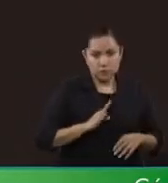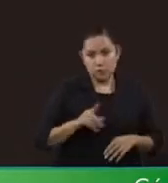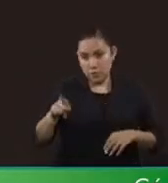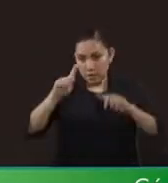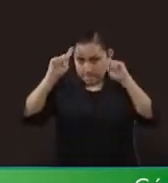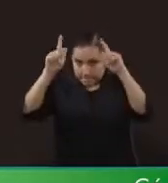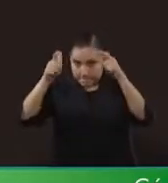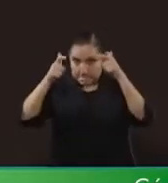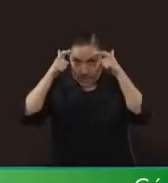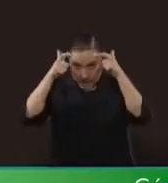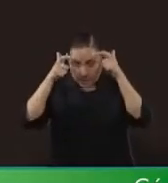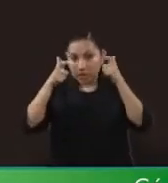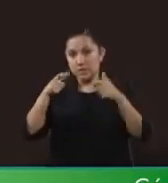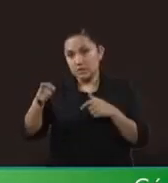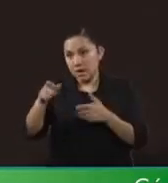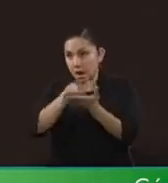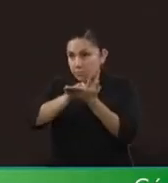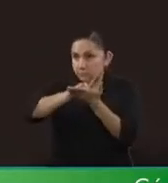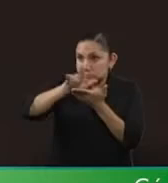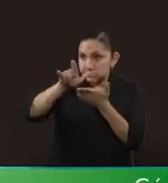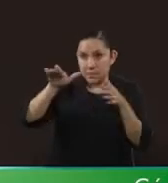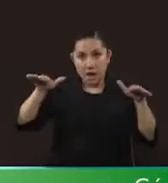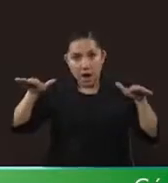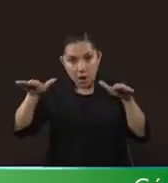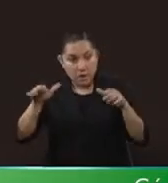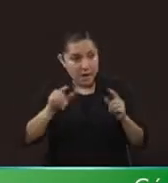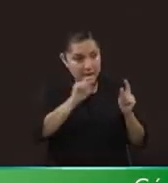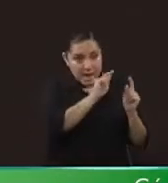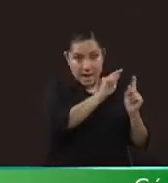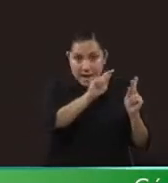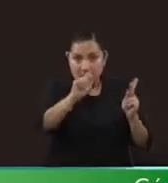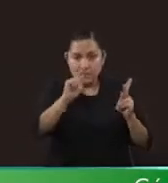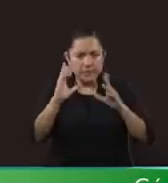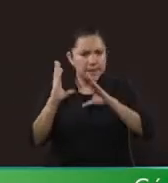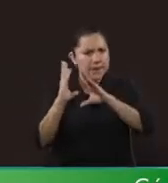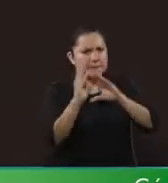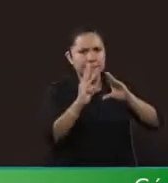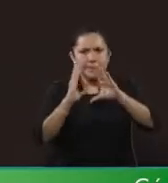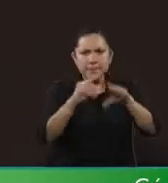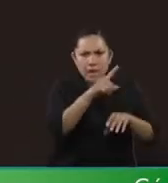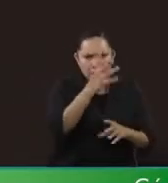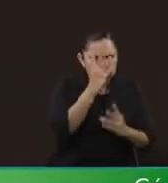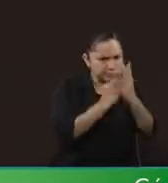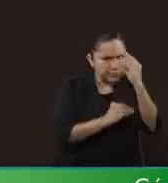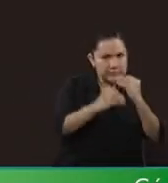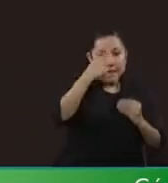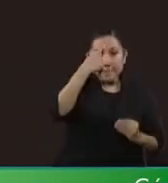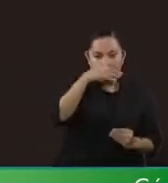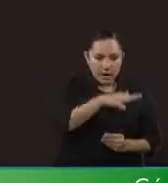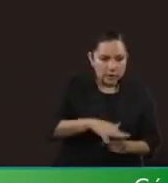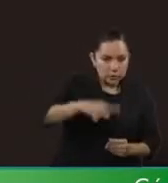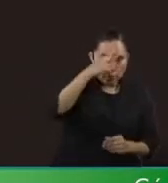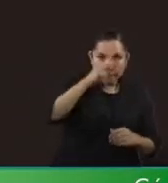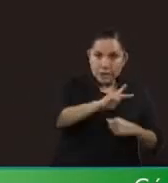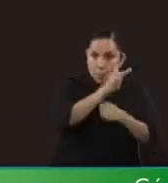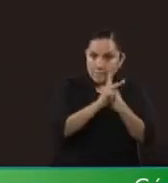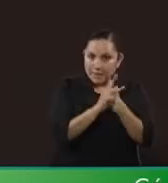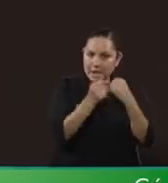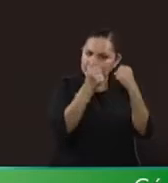han sido diseñadas y están entrenadas principalmente para garantizar la seguridad nacional, no